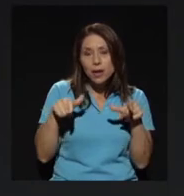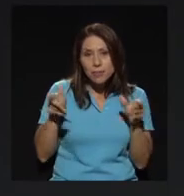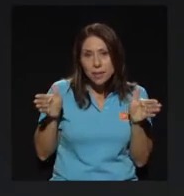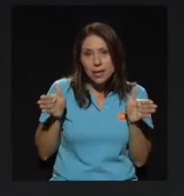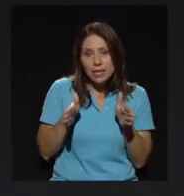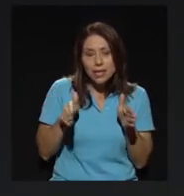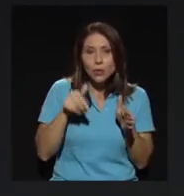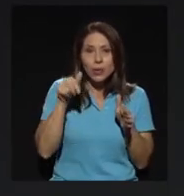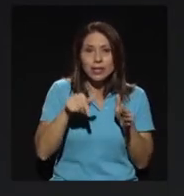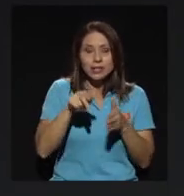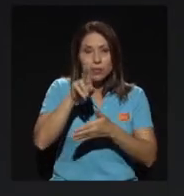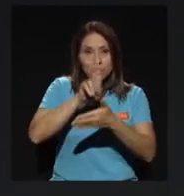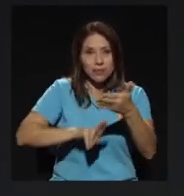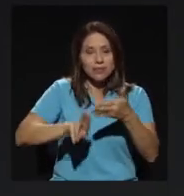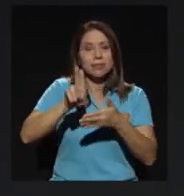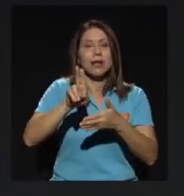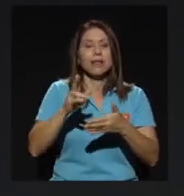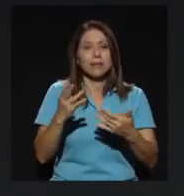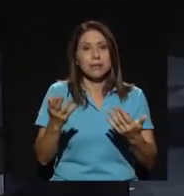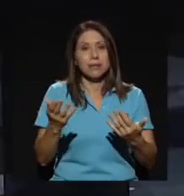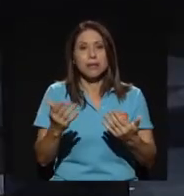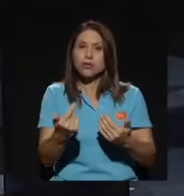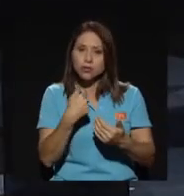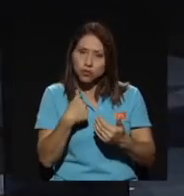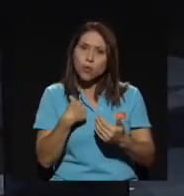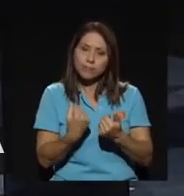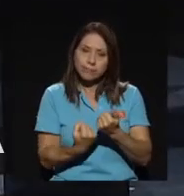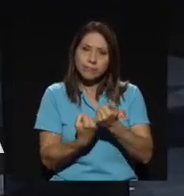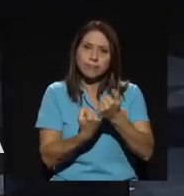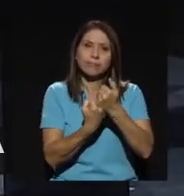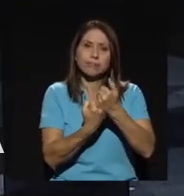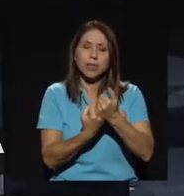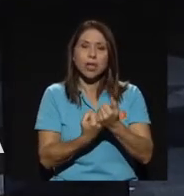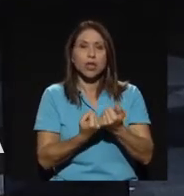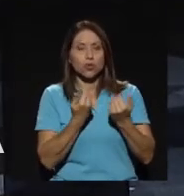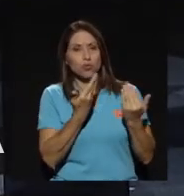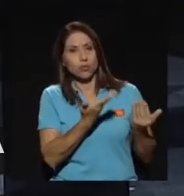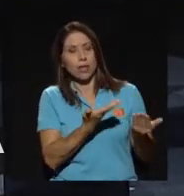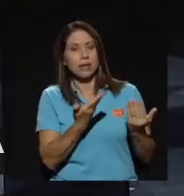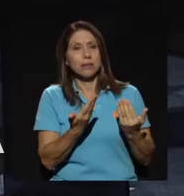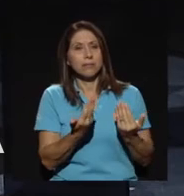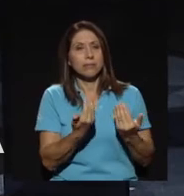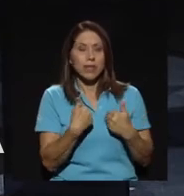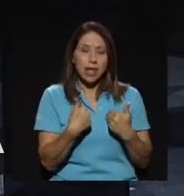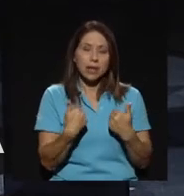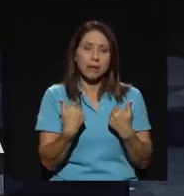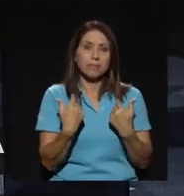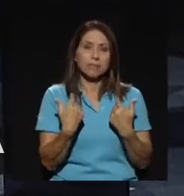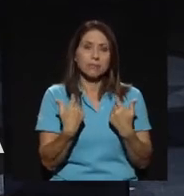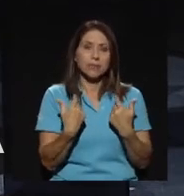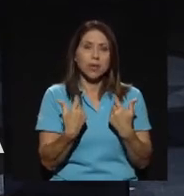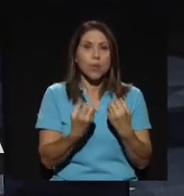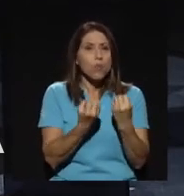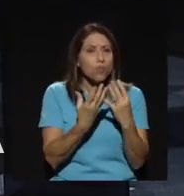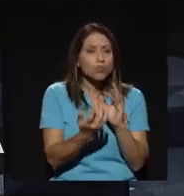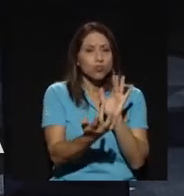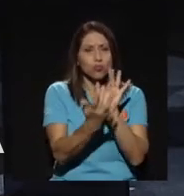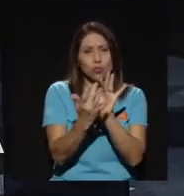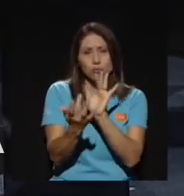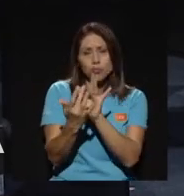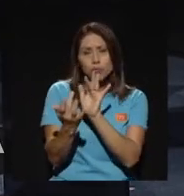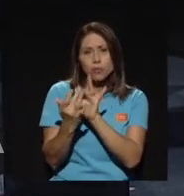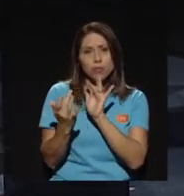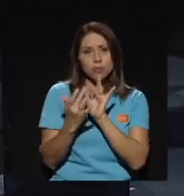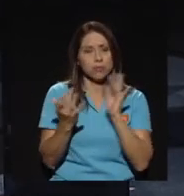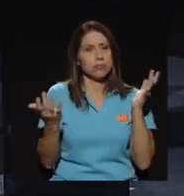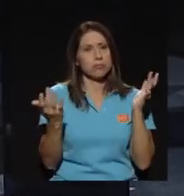que yo tengo me apunto y usted tiene enormes contactos de manera que